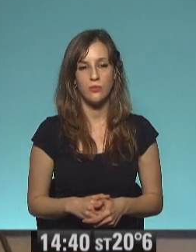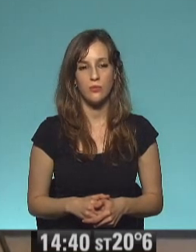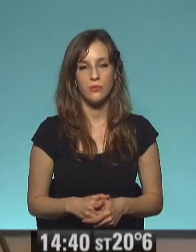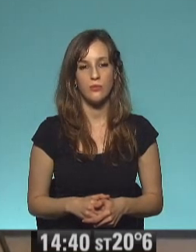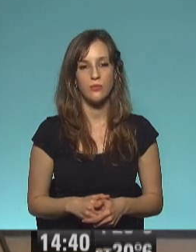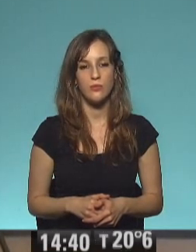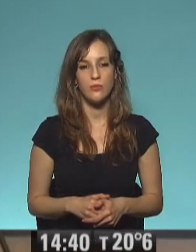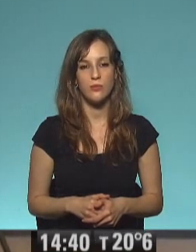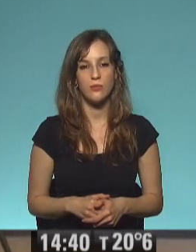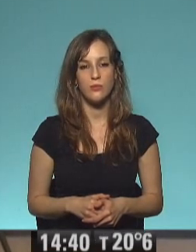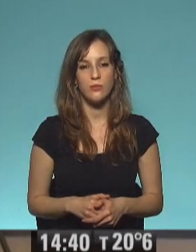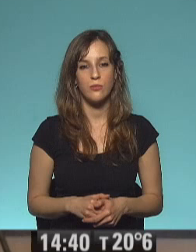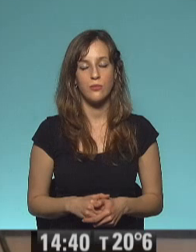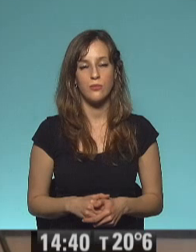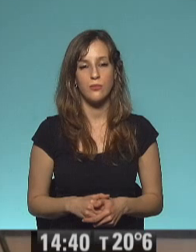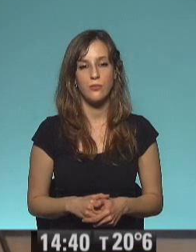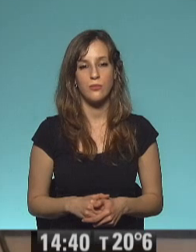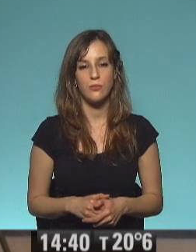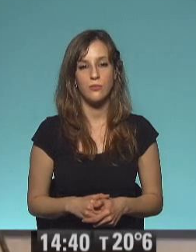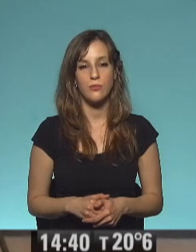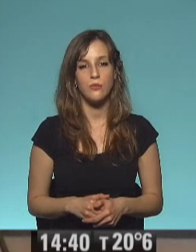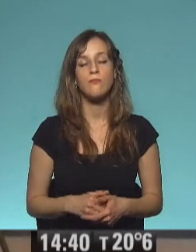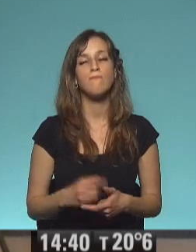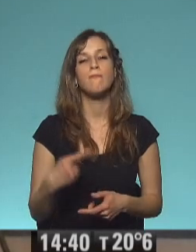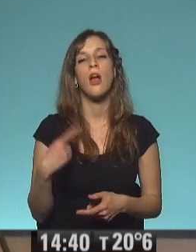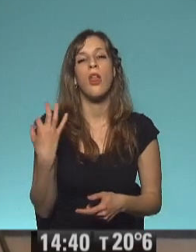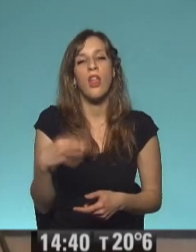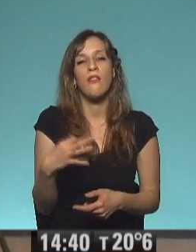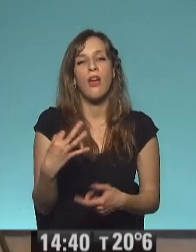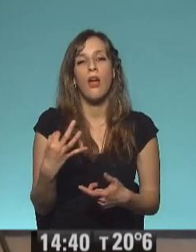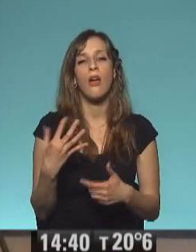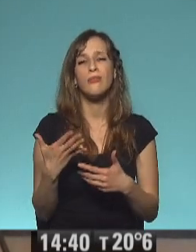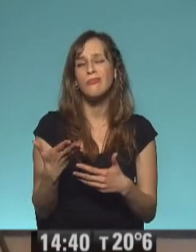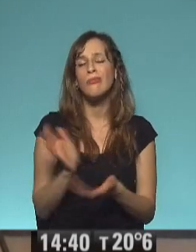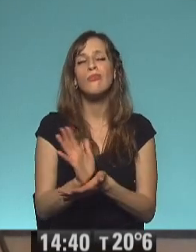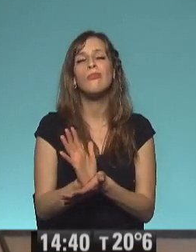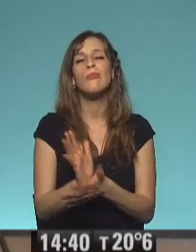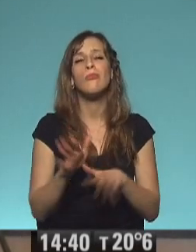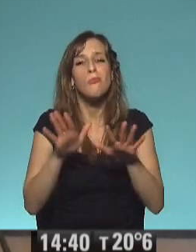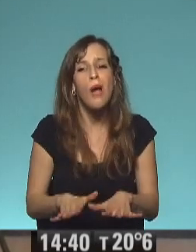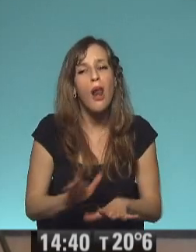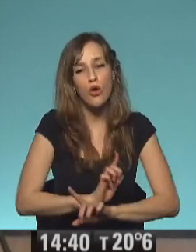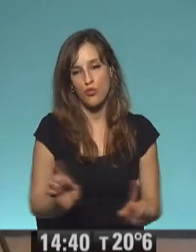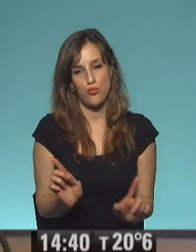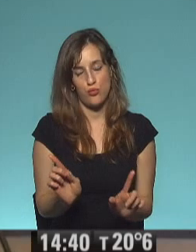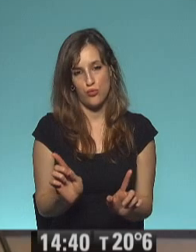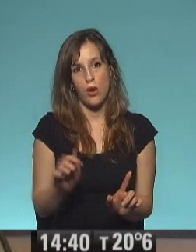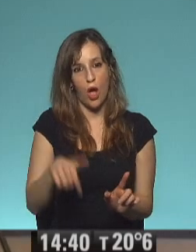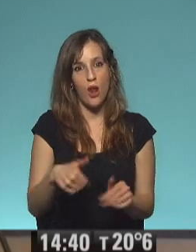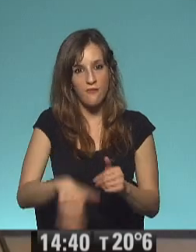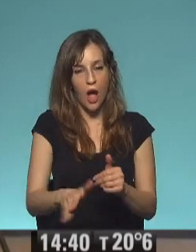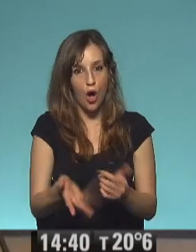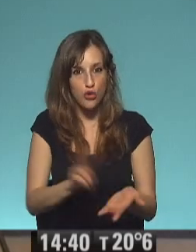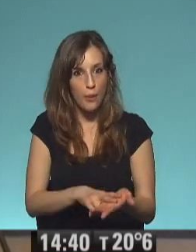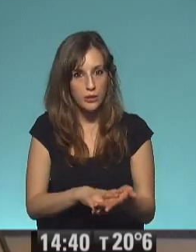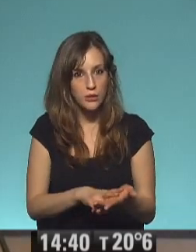que íbamos a disminuir la velocidad, pero que no íbamos a parar. Y eso creo que cumplimos. Y ahora vamos a andar otra vez a la velocidad que venía, la verdad,